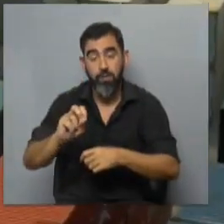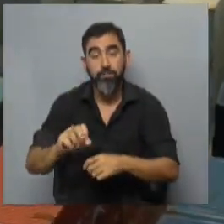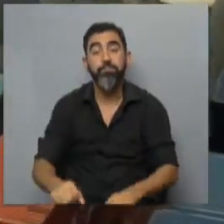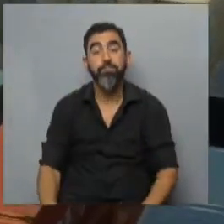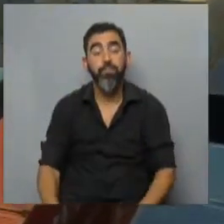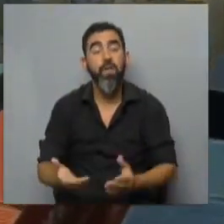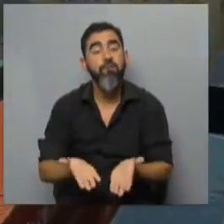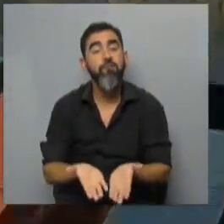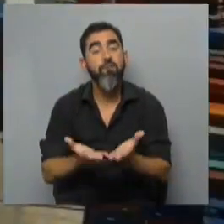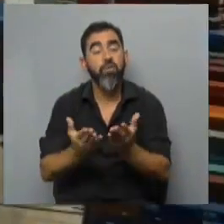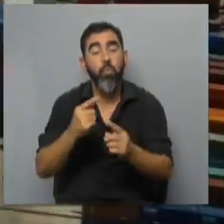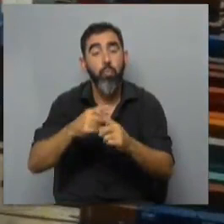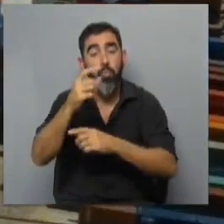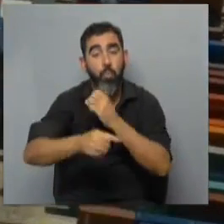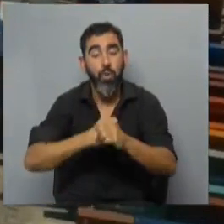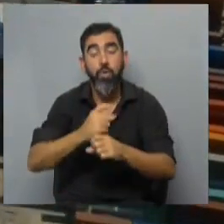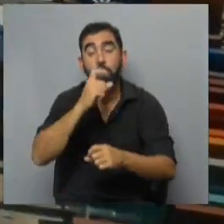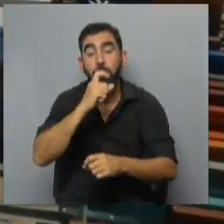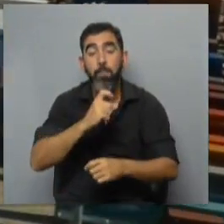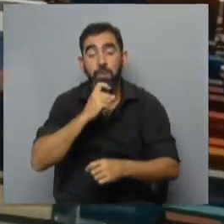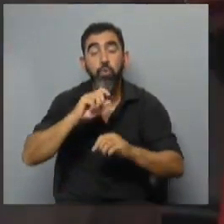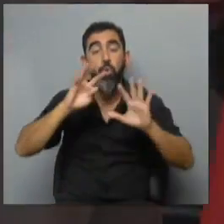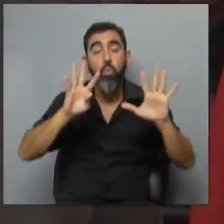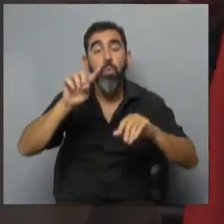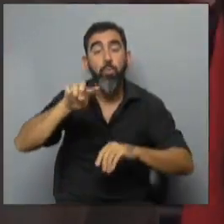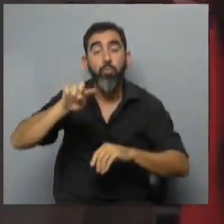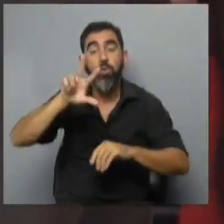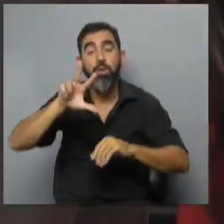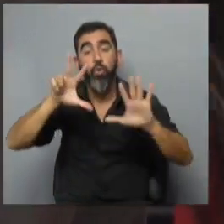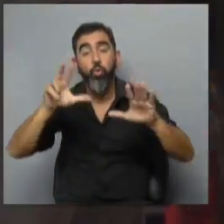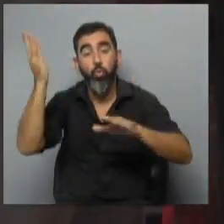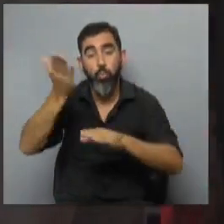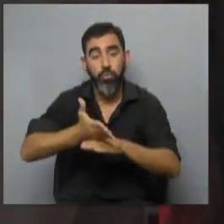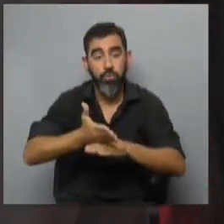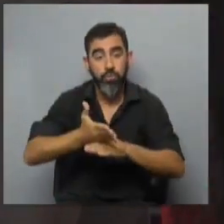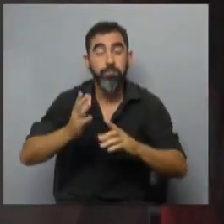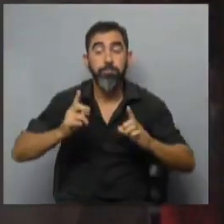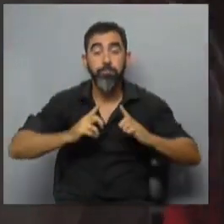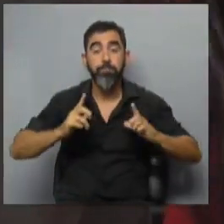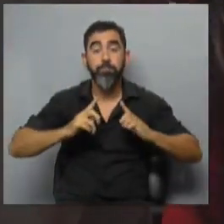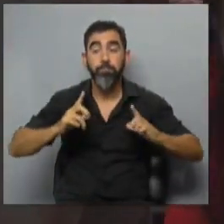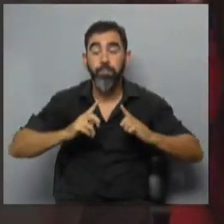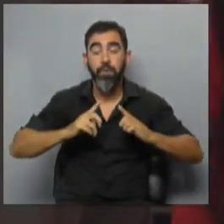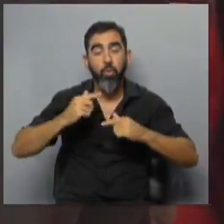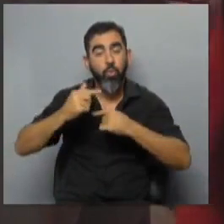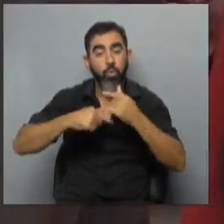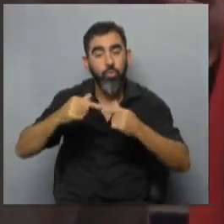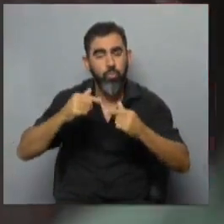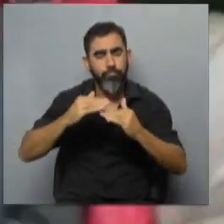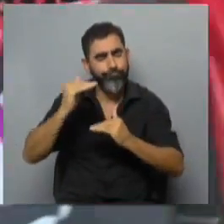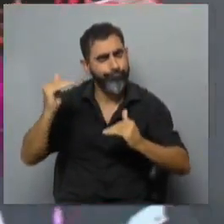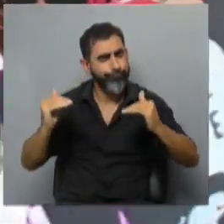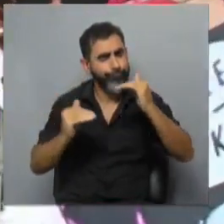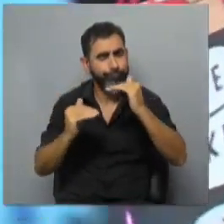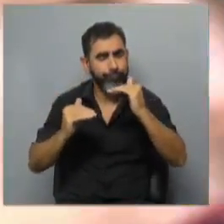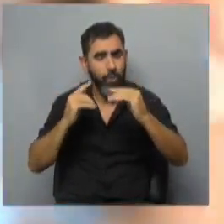tanto la inflación interanual en marzo se ubicó en 9 con 38 por ciento y las expectativas de los agentes continúan por fuera del rango